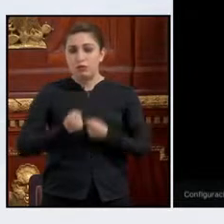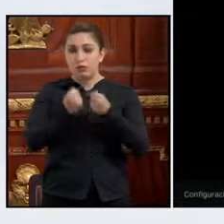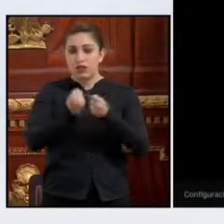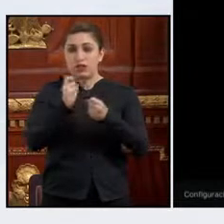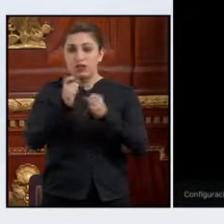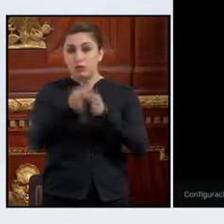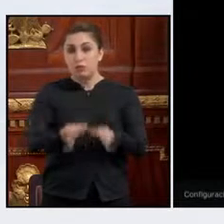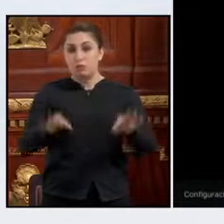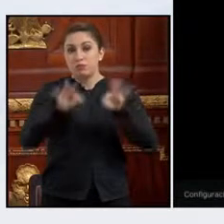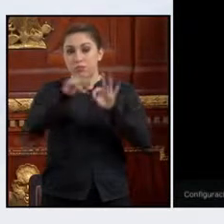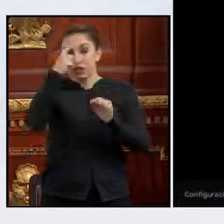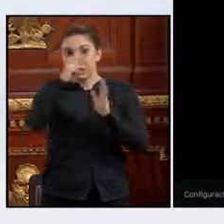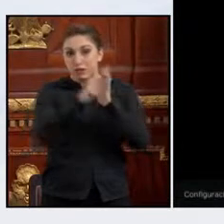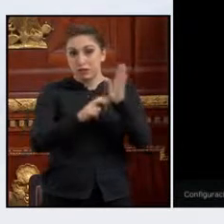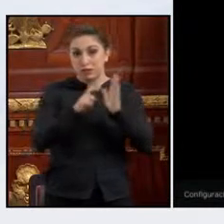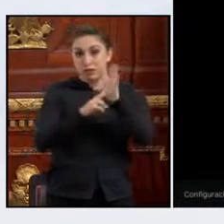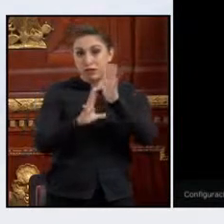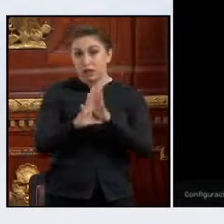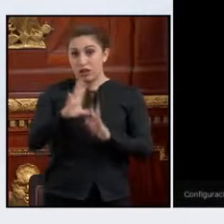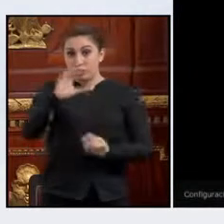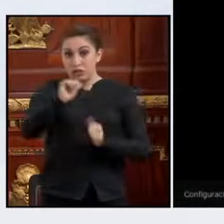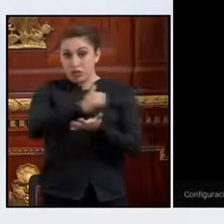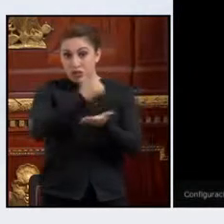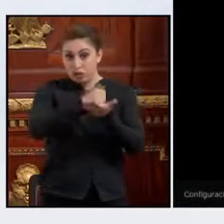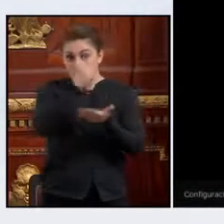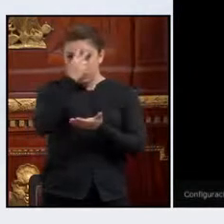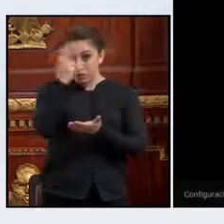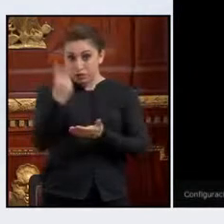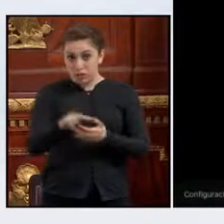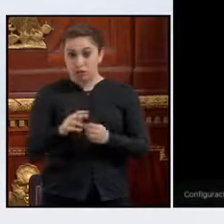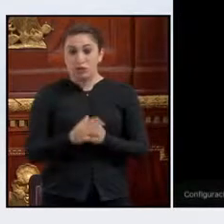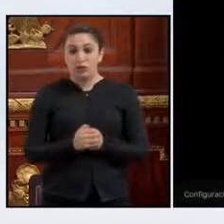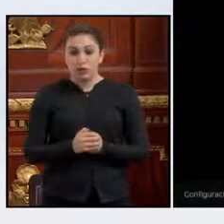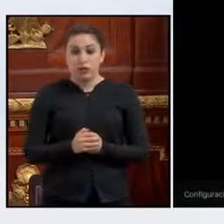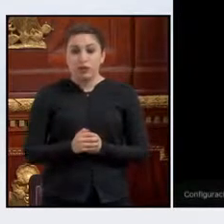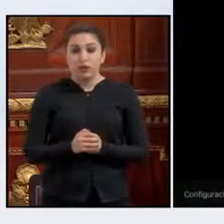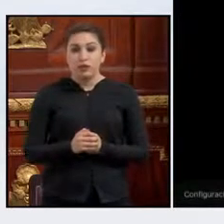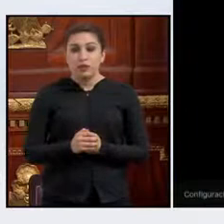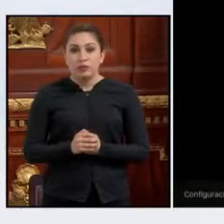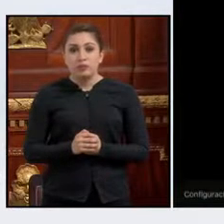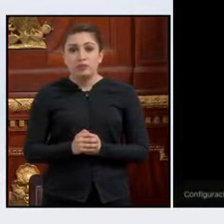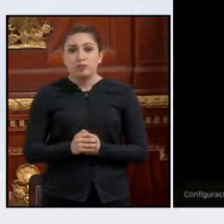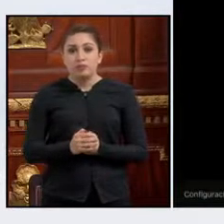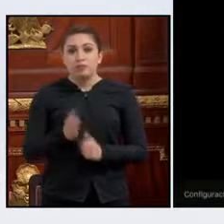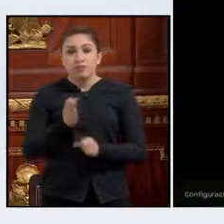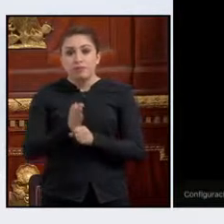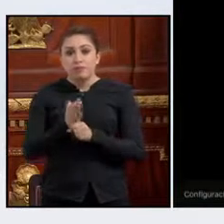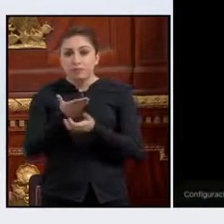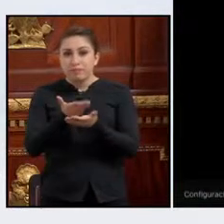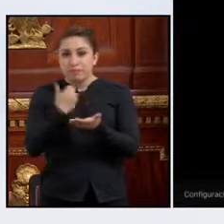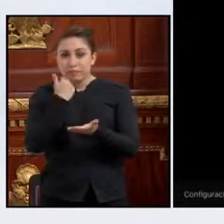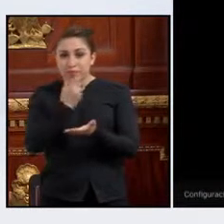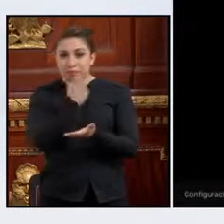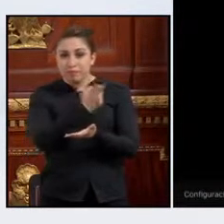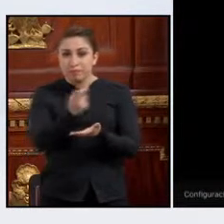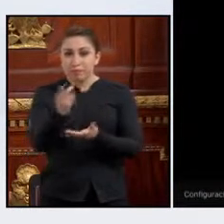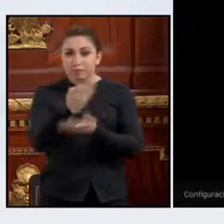México. Y nada más quisiera destacar, compañeras y compañeros diputadas y diputados,